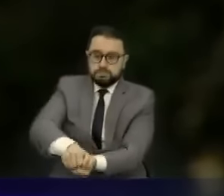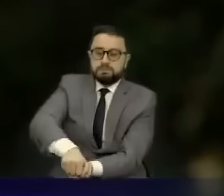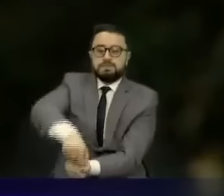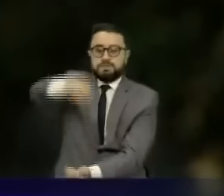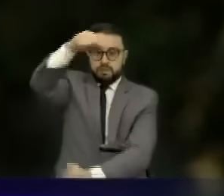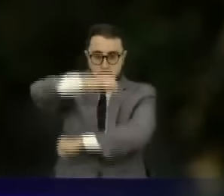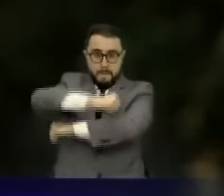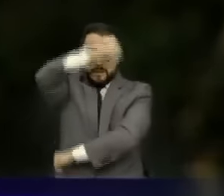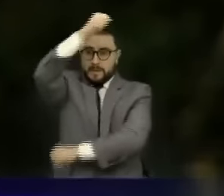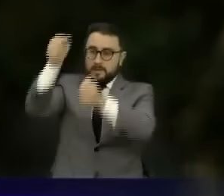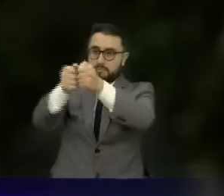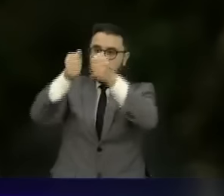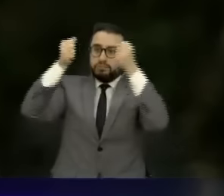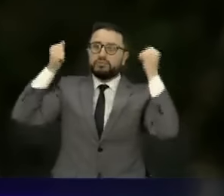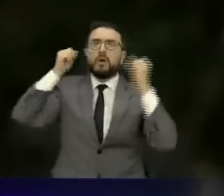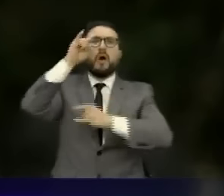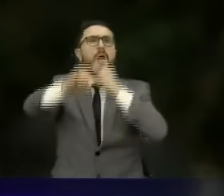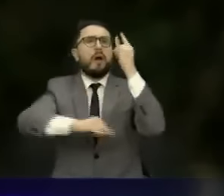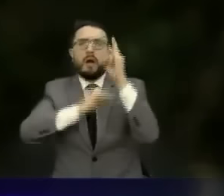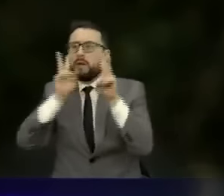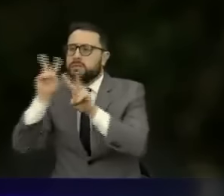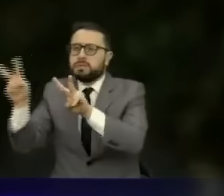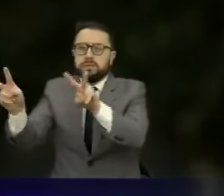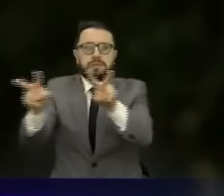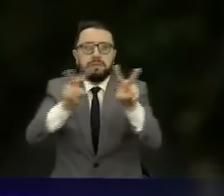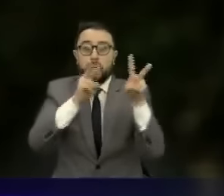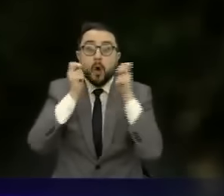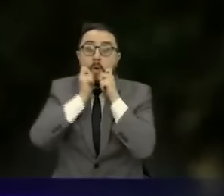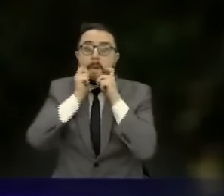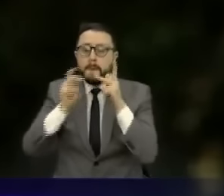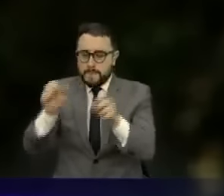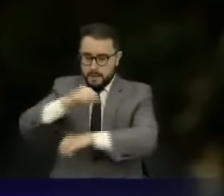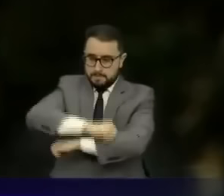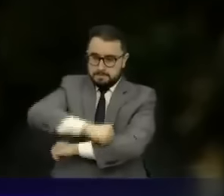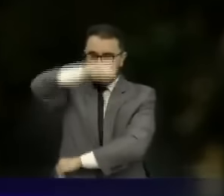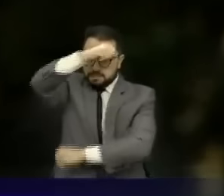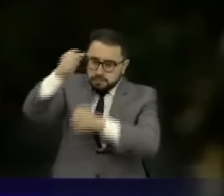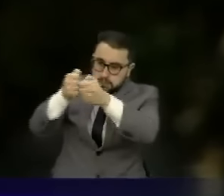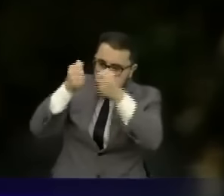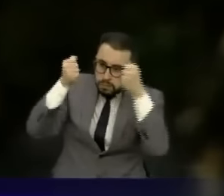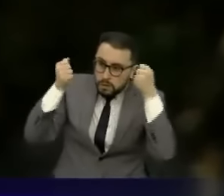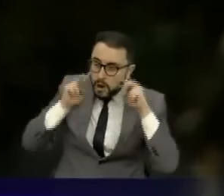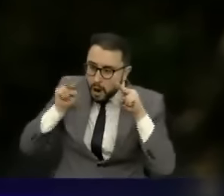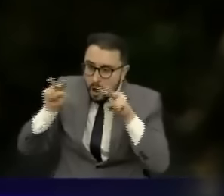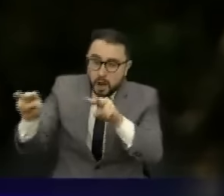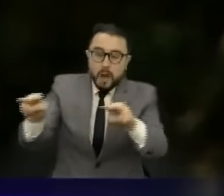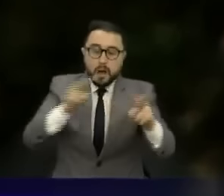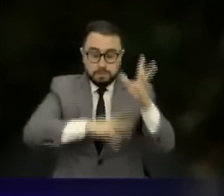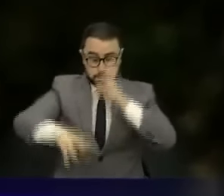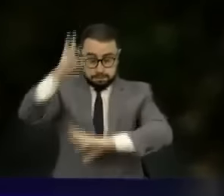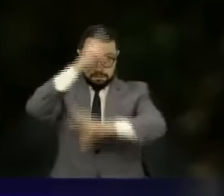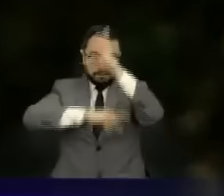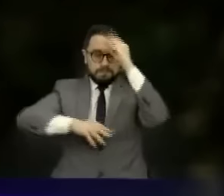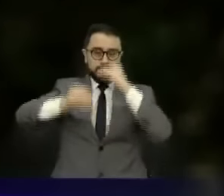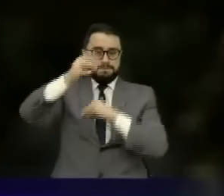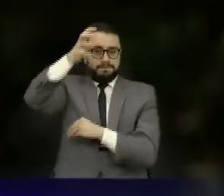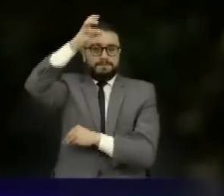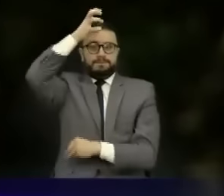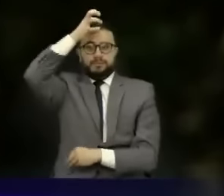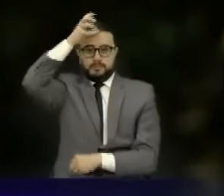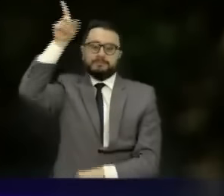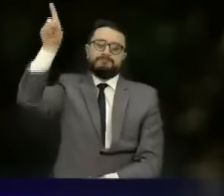del universo y de la humanidad. Eso es lo que queremos de nuestra fuerza pública. Obviamente tiene que pensarse en las